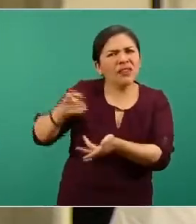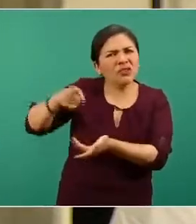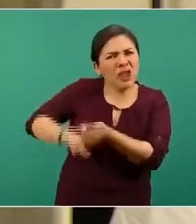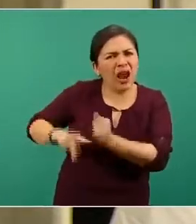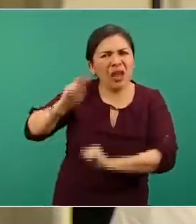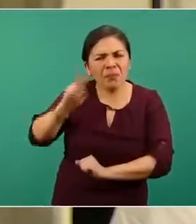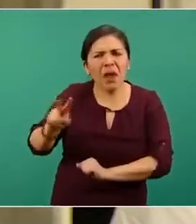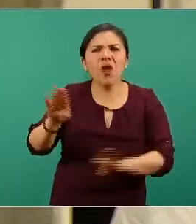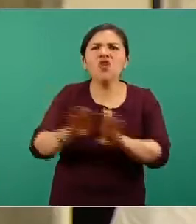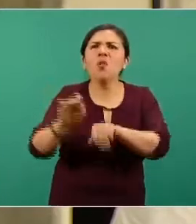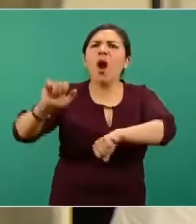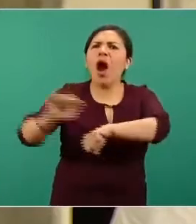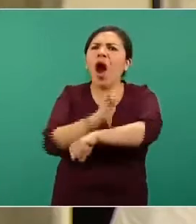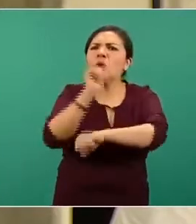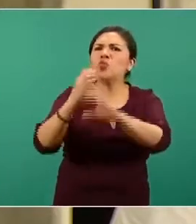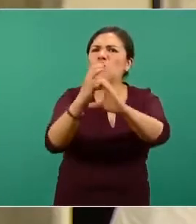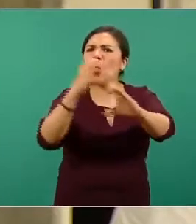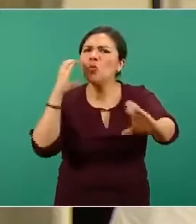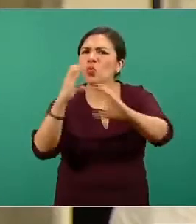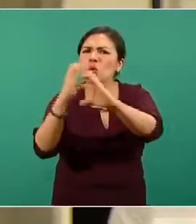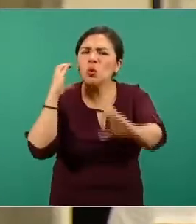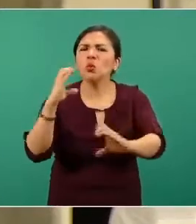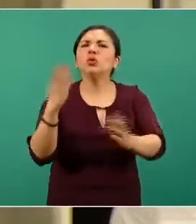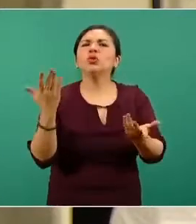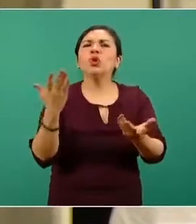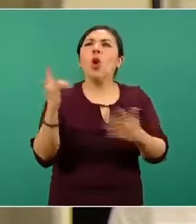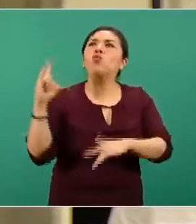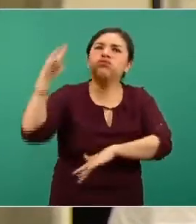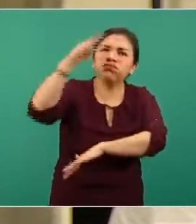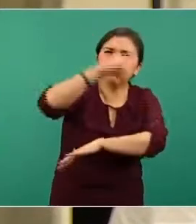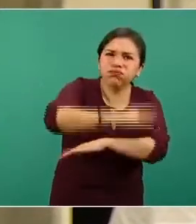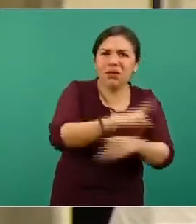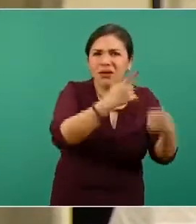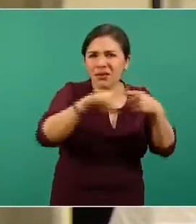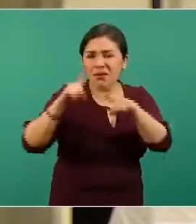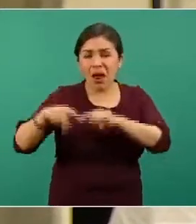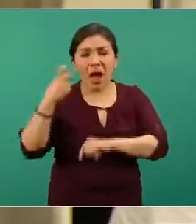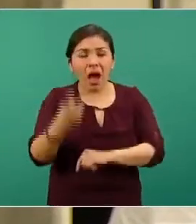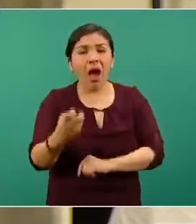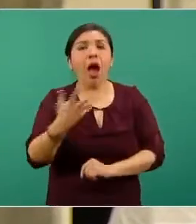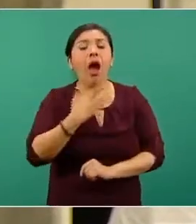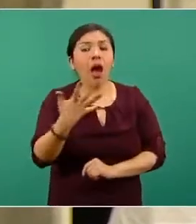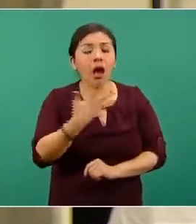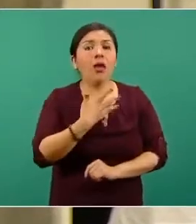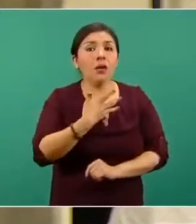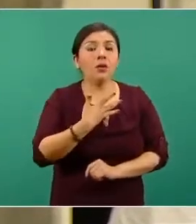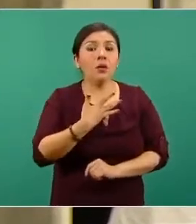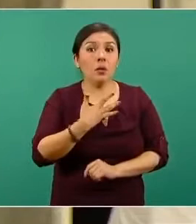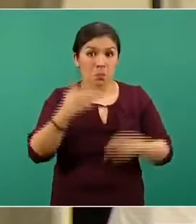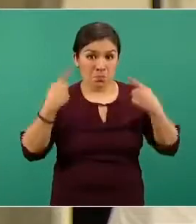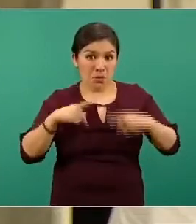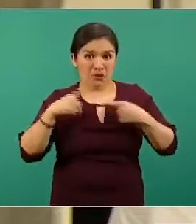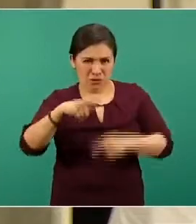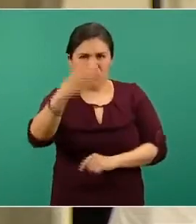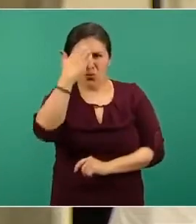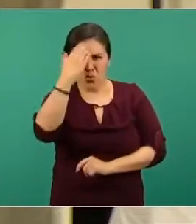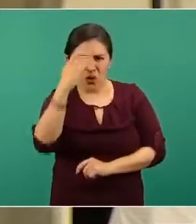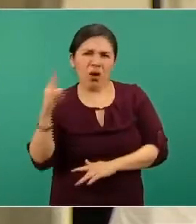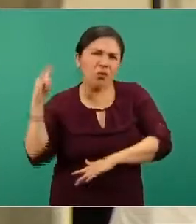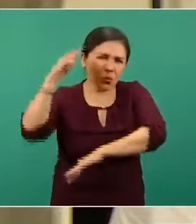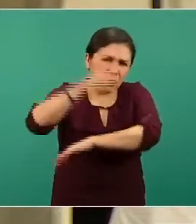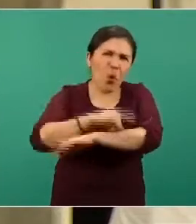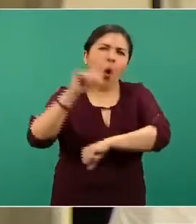los autobuses, o en este caso de los vuelos, en donde pues prácticamente quienes hemos viajado en avión o en el